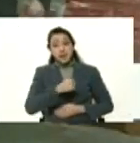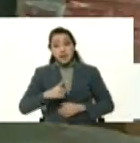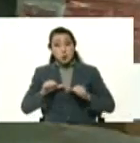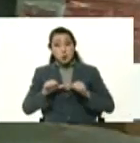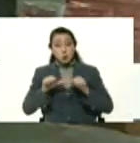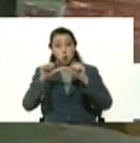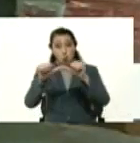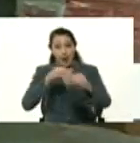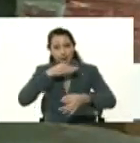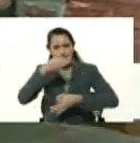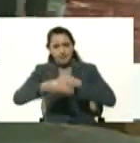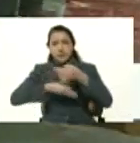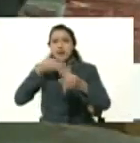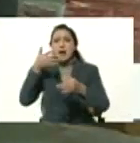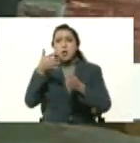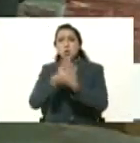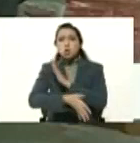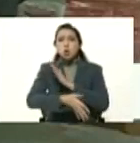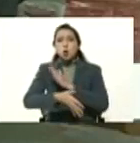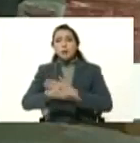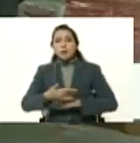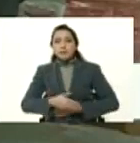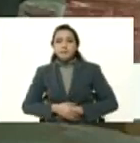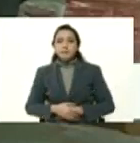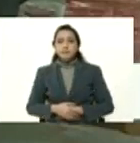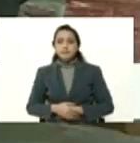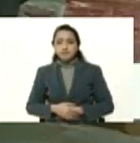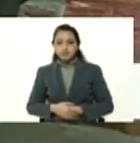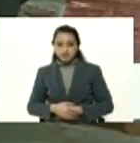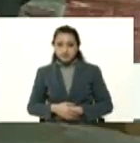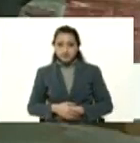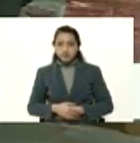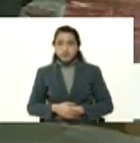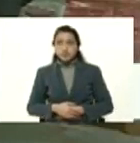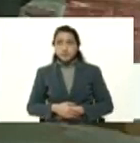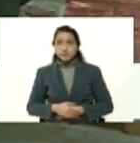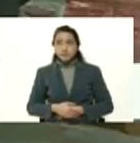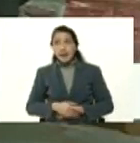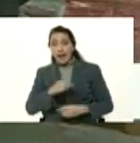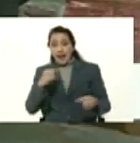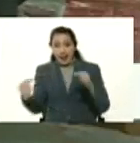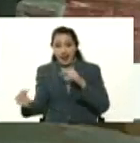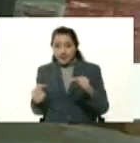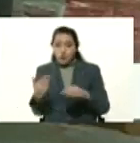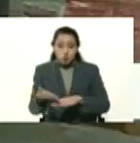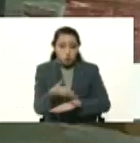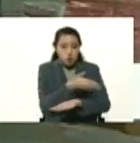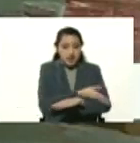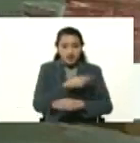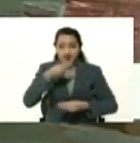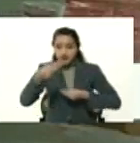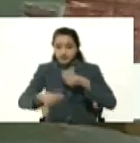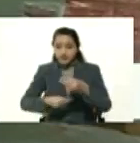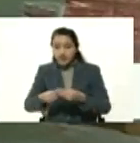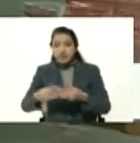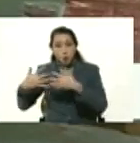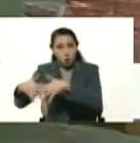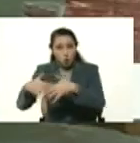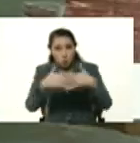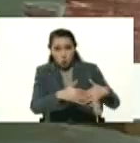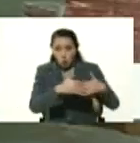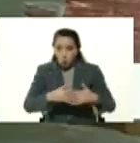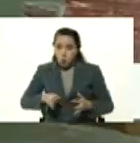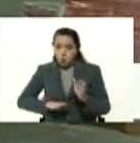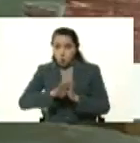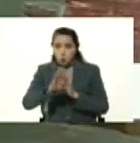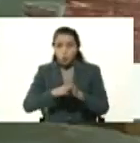continuando, le quería puntualizar que en las mesas técnicas que se establecieron con los sectores productivos y